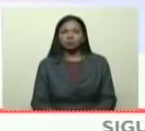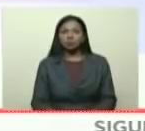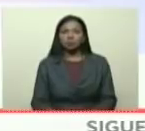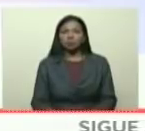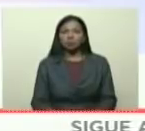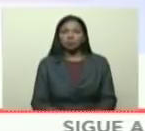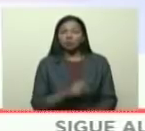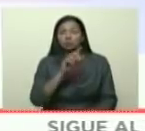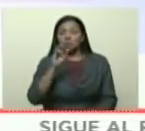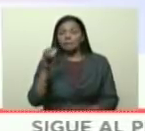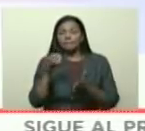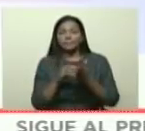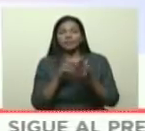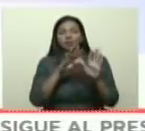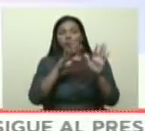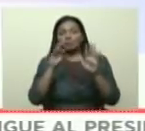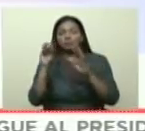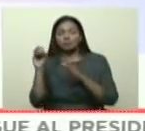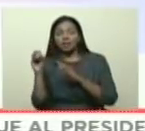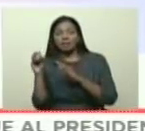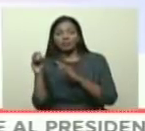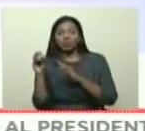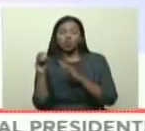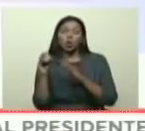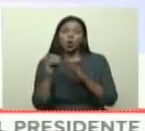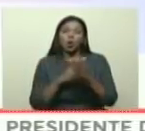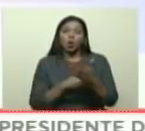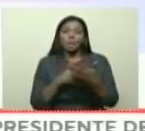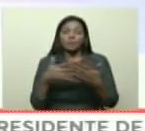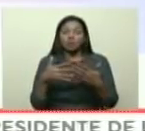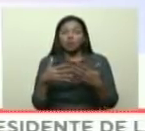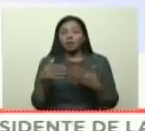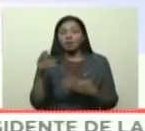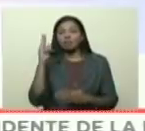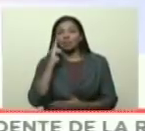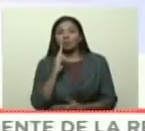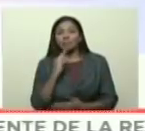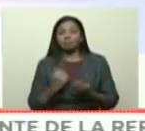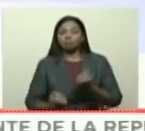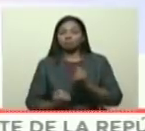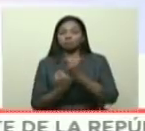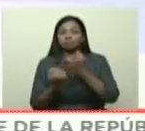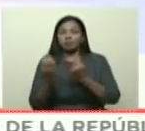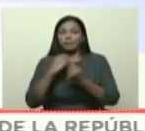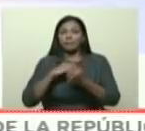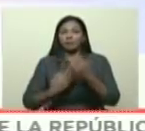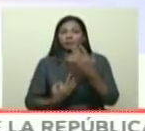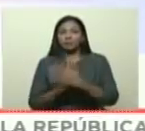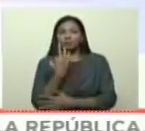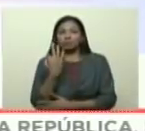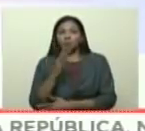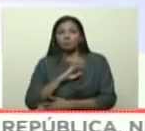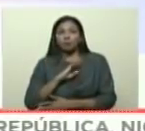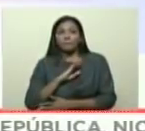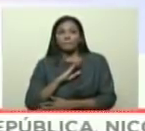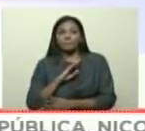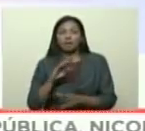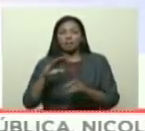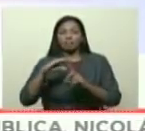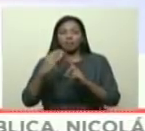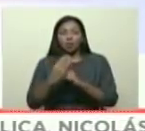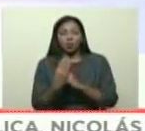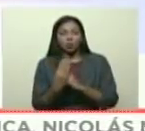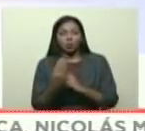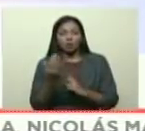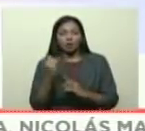11.971 millones de bolívares, es platica, bolívares, para el fortalecimiento de la Fundación Imprenta de la Cultura,